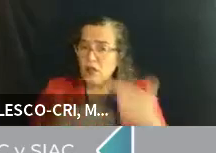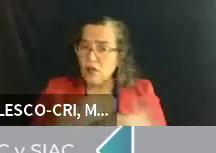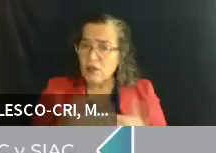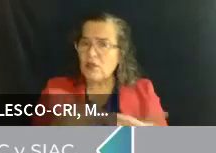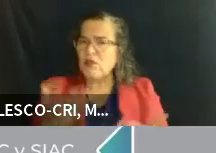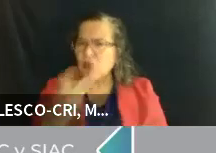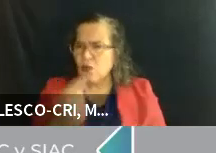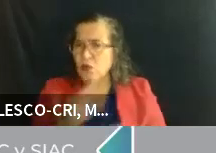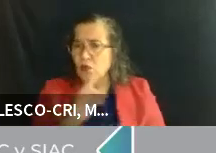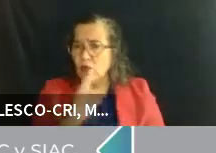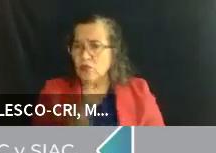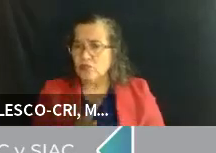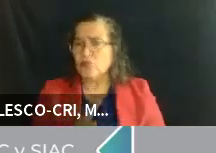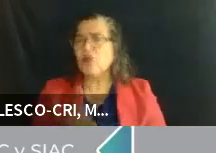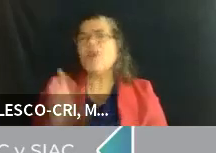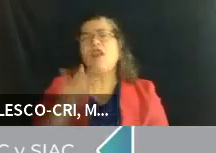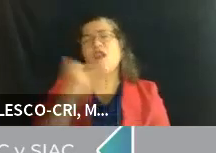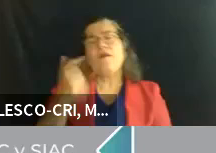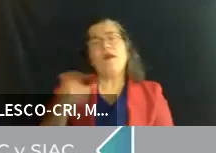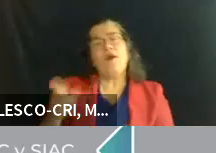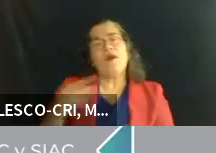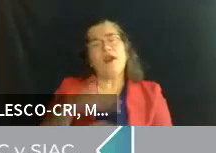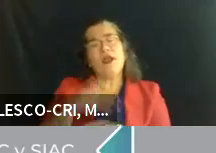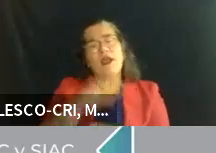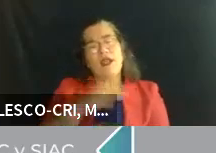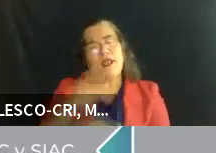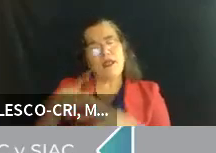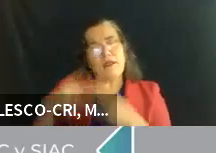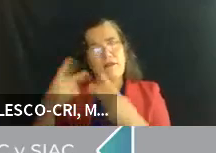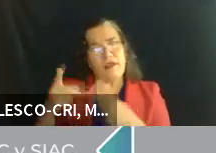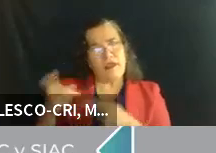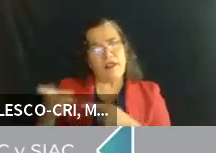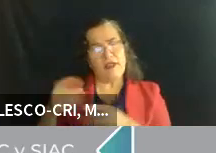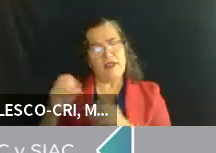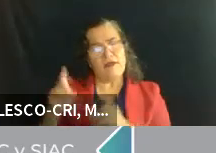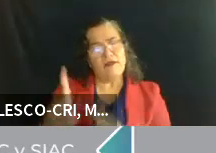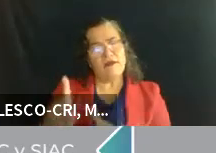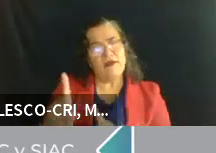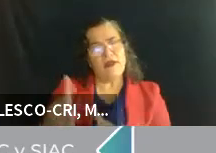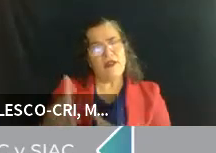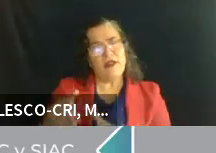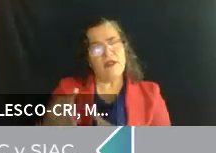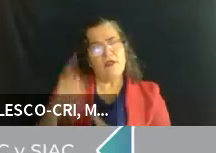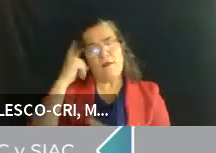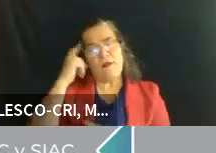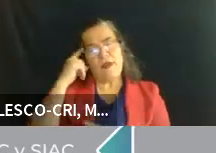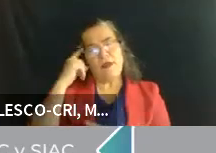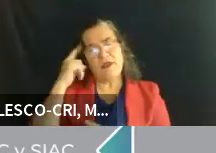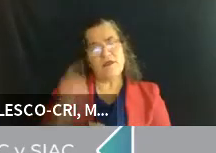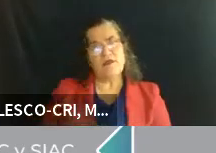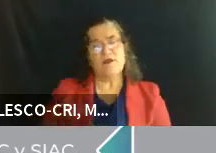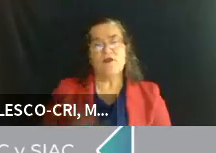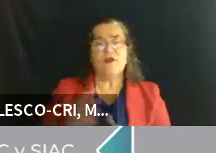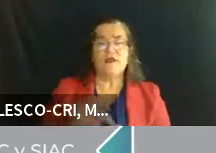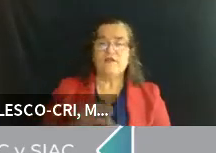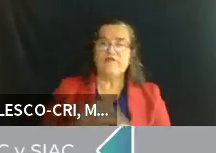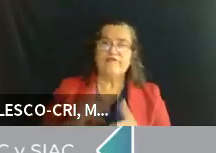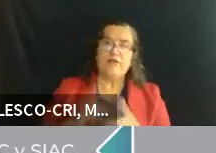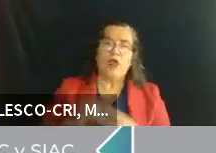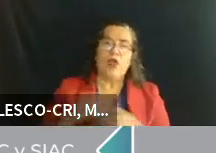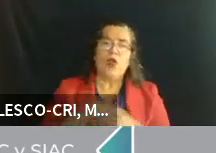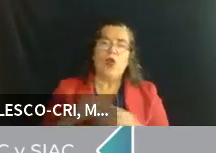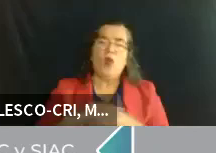esto impacta en la mejora de la calidad de vida de esa persona y en su empleabilidad. La rendición de cuentas al gobierno y